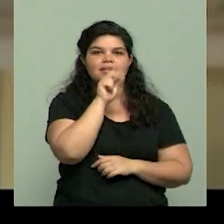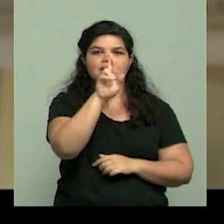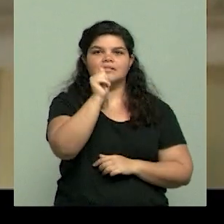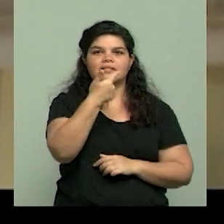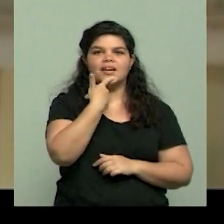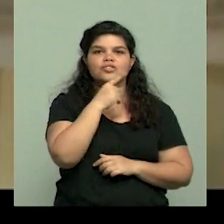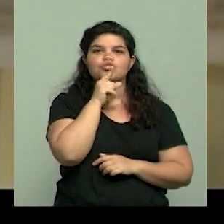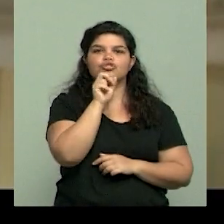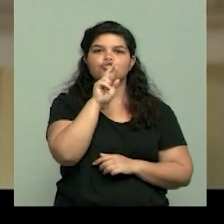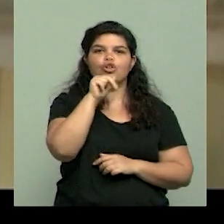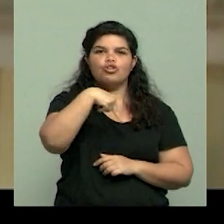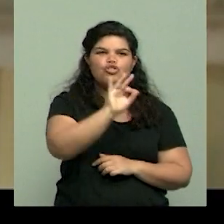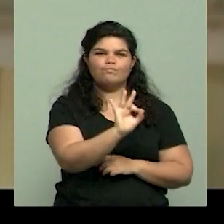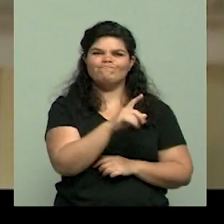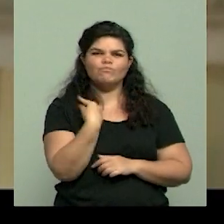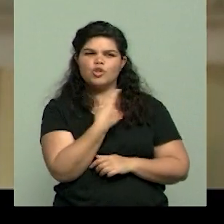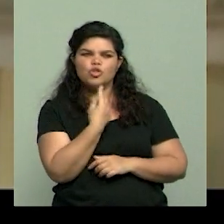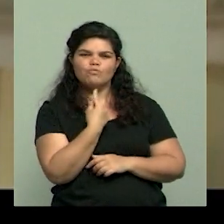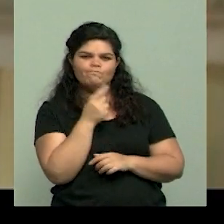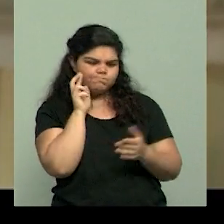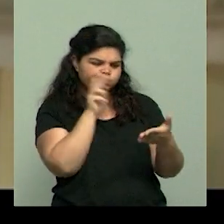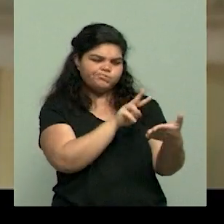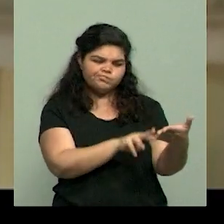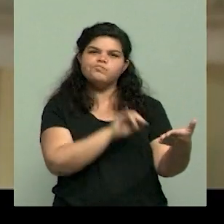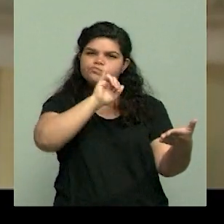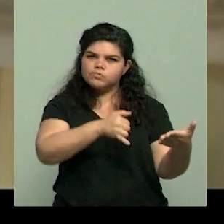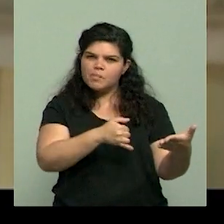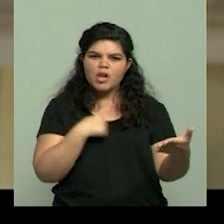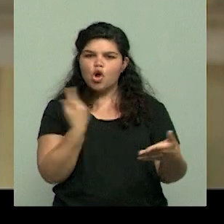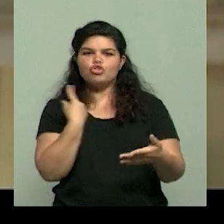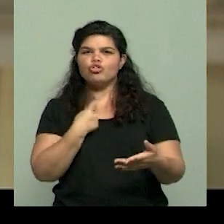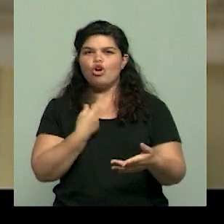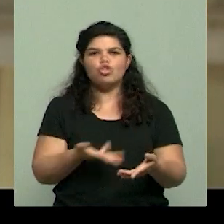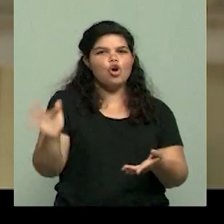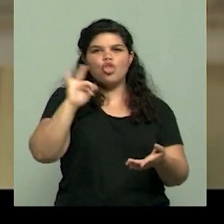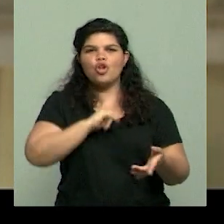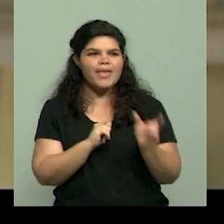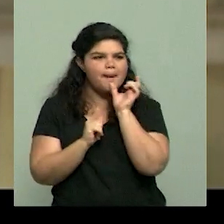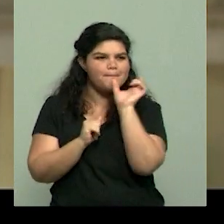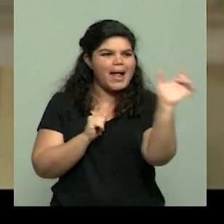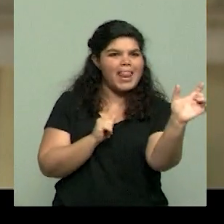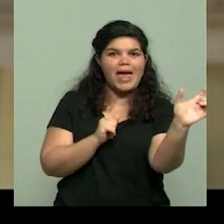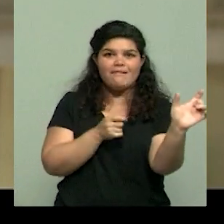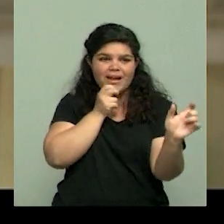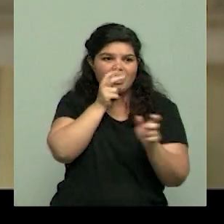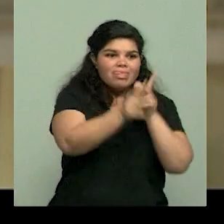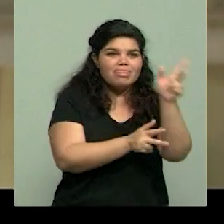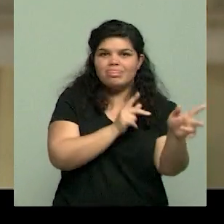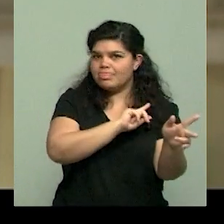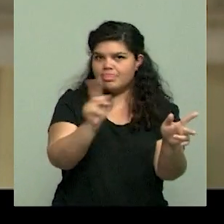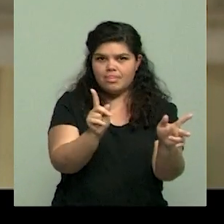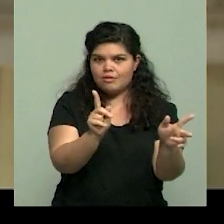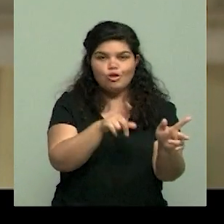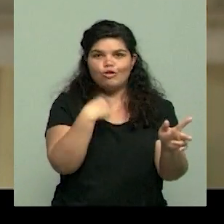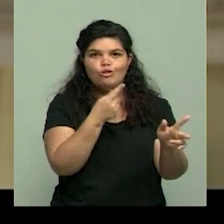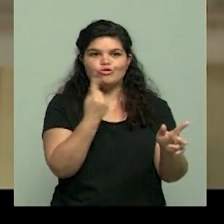no utilizar esa terminología por una cuestión de no patologizar lo que son las conductas alimentarias, así que nosotros preferimos